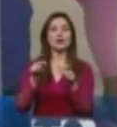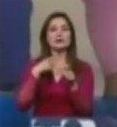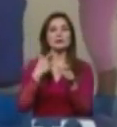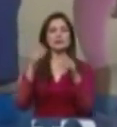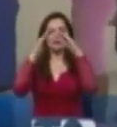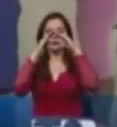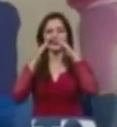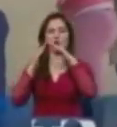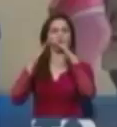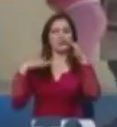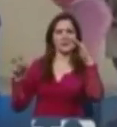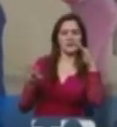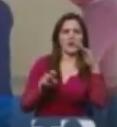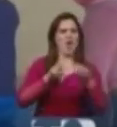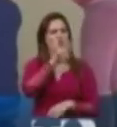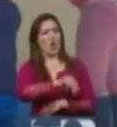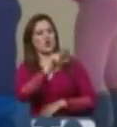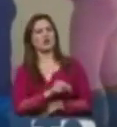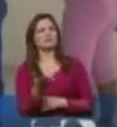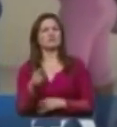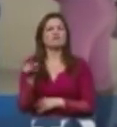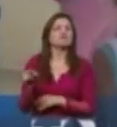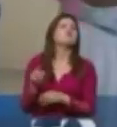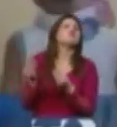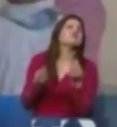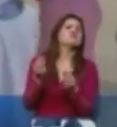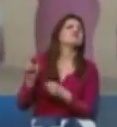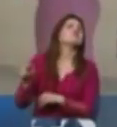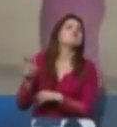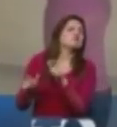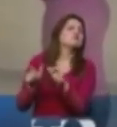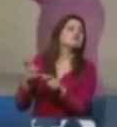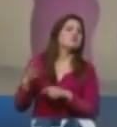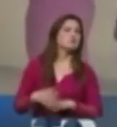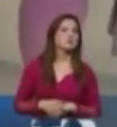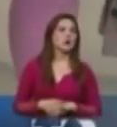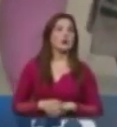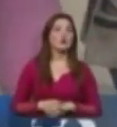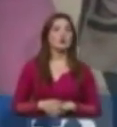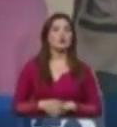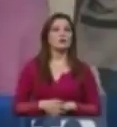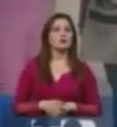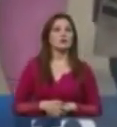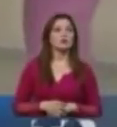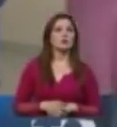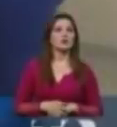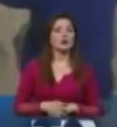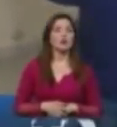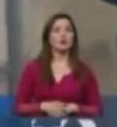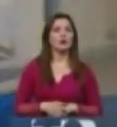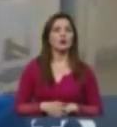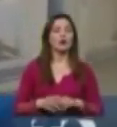ellos? En este caso se ha analizado una comisión dentro de esta submesa del COE metropolitano